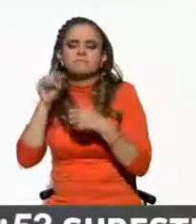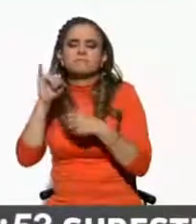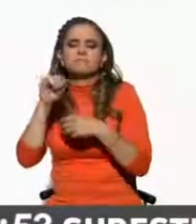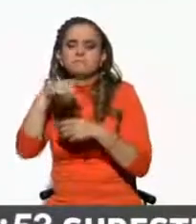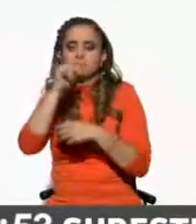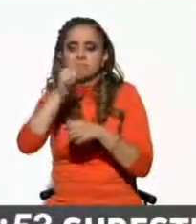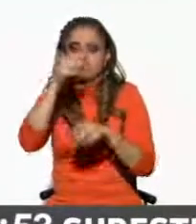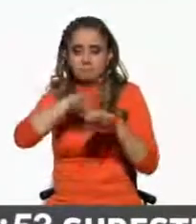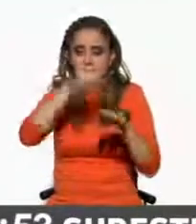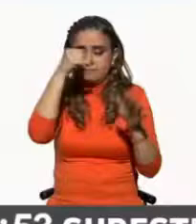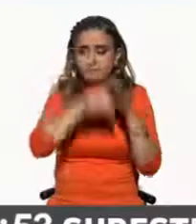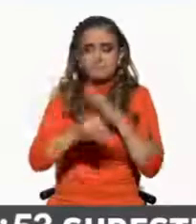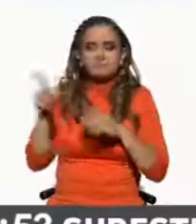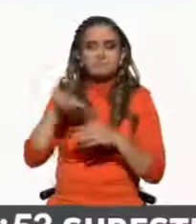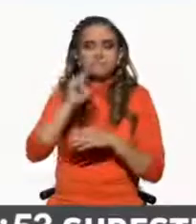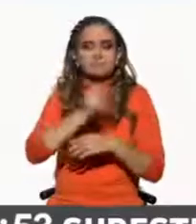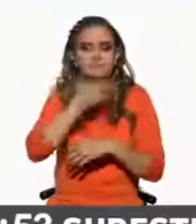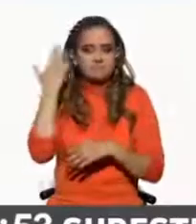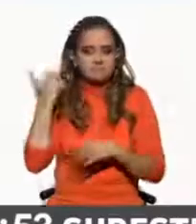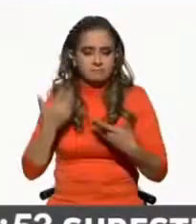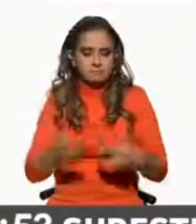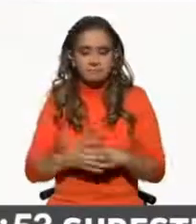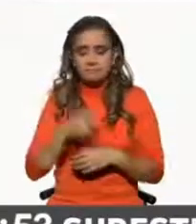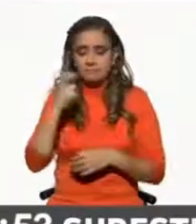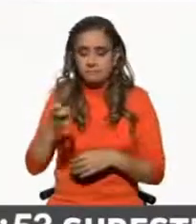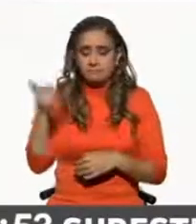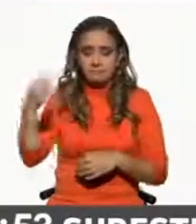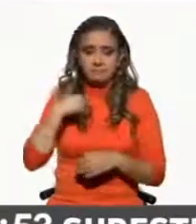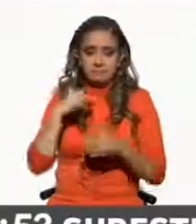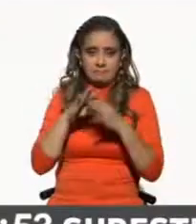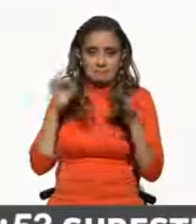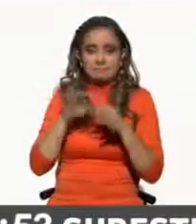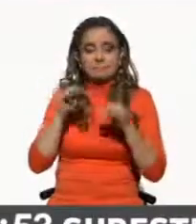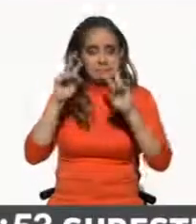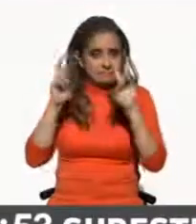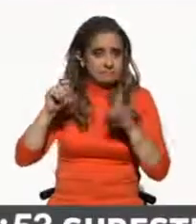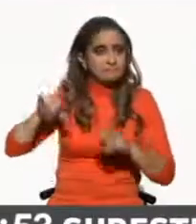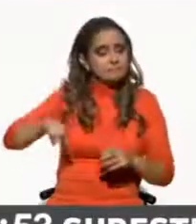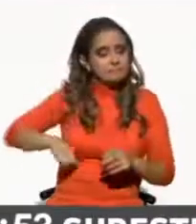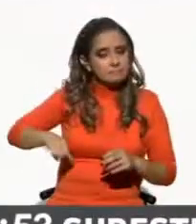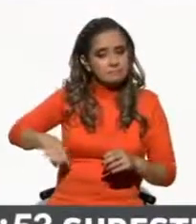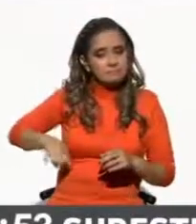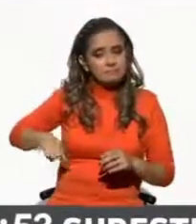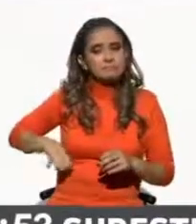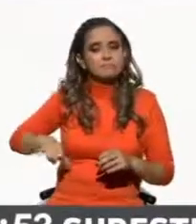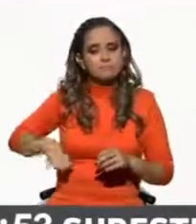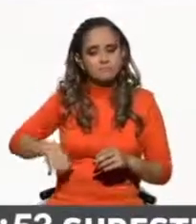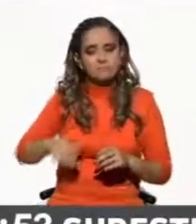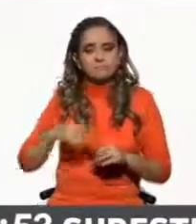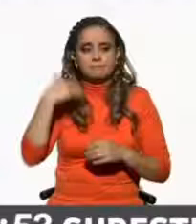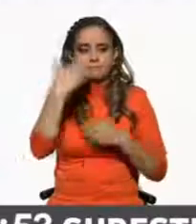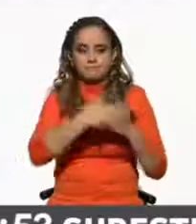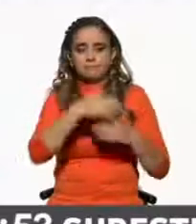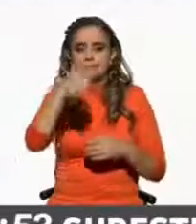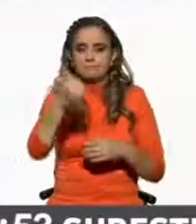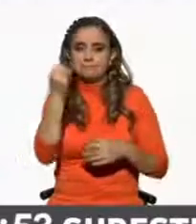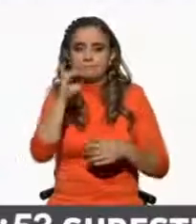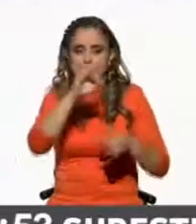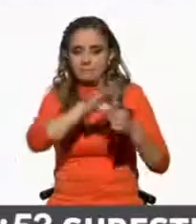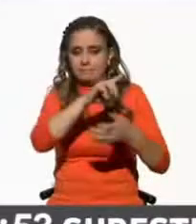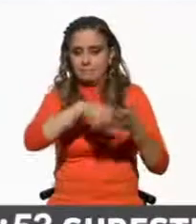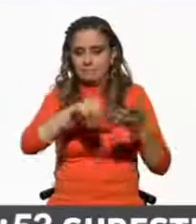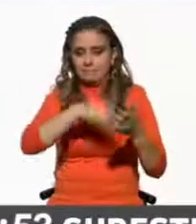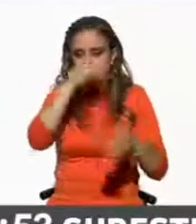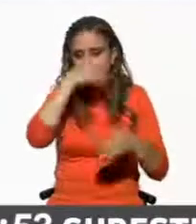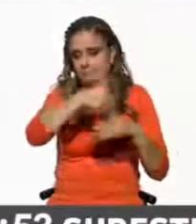Muy bien, Paco, pues nos presentas esta radiografía, como te digo, tema interesante, sobre todo por dónde vamos el 6 de junio.